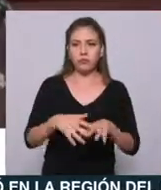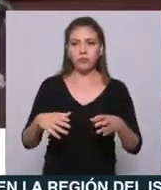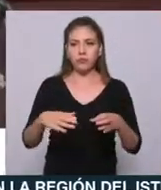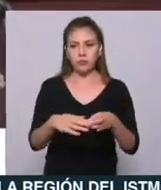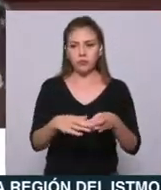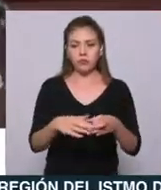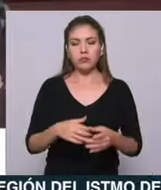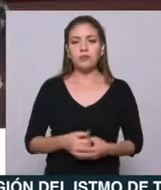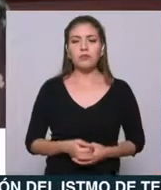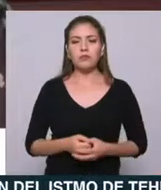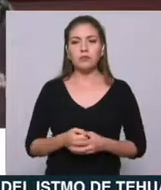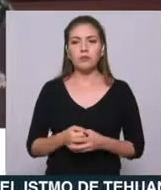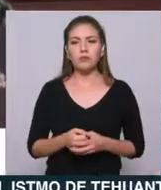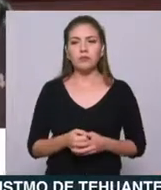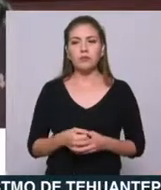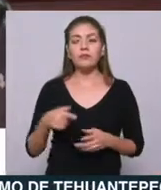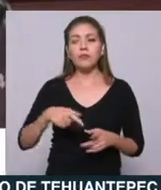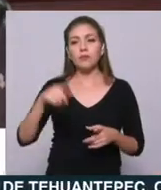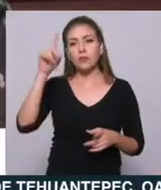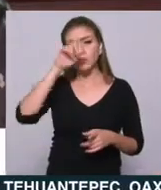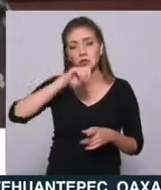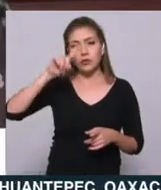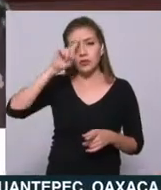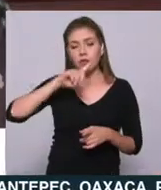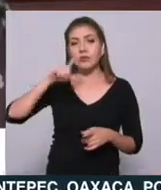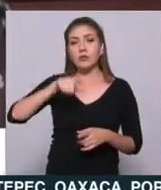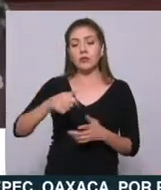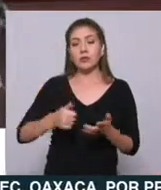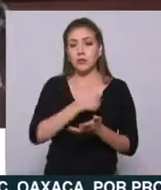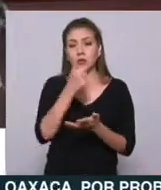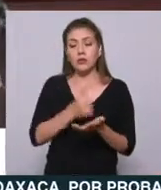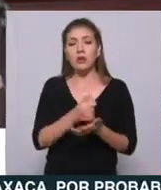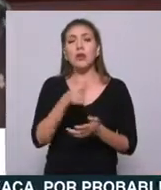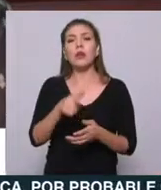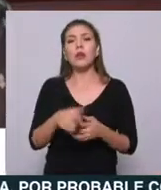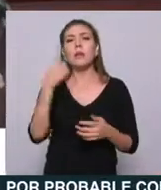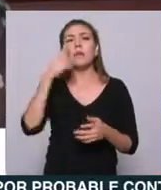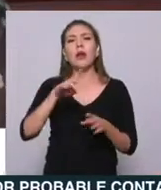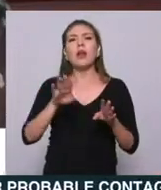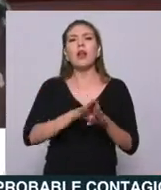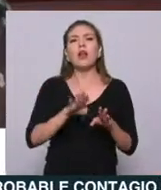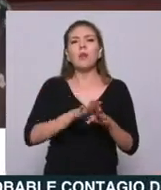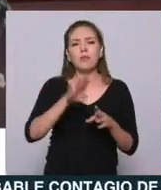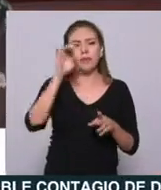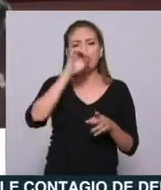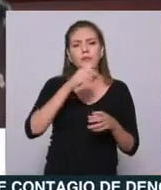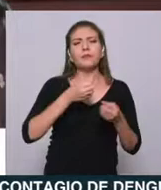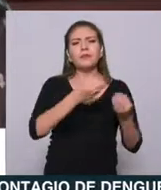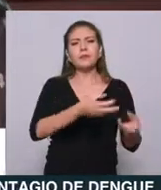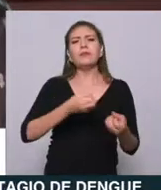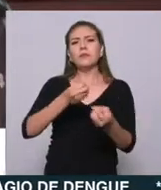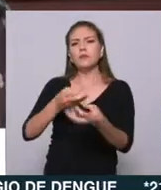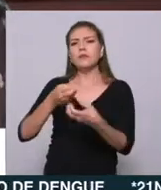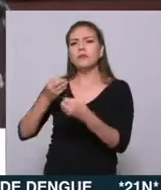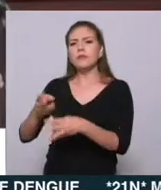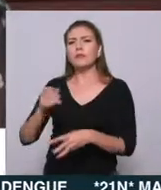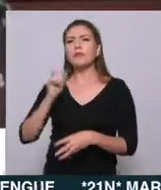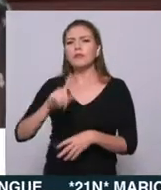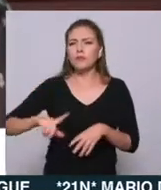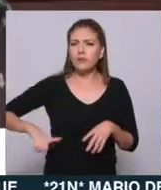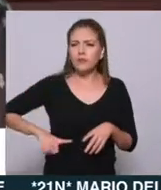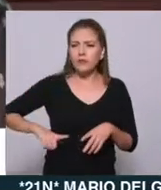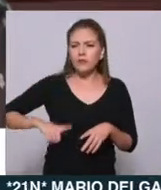de Seguridad Ciudadana que dará contenido legal a los gabinetes de seguridad y procuración de